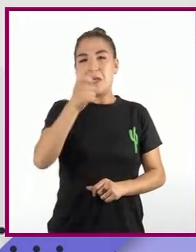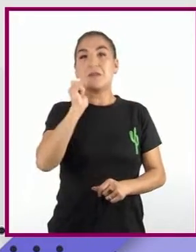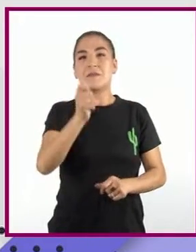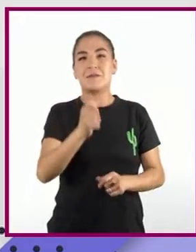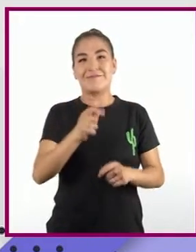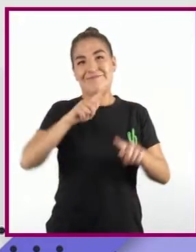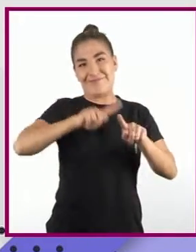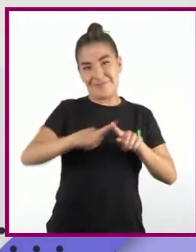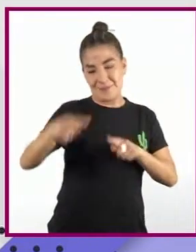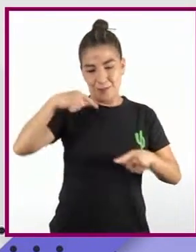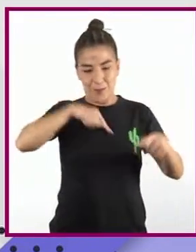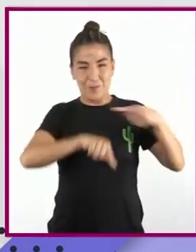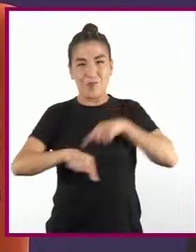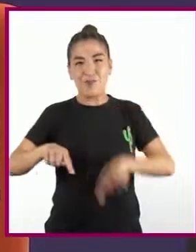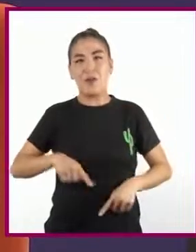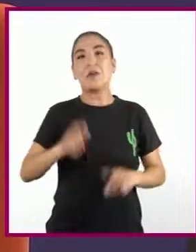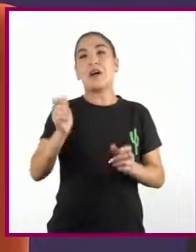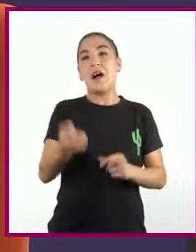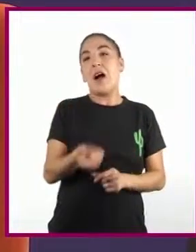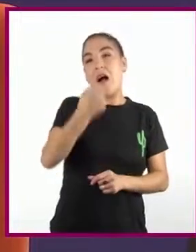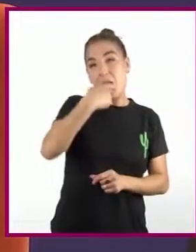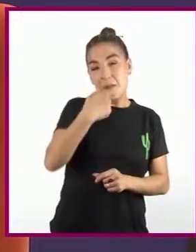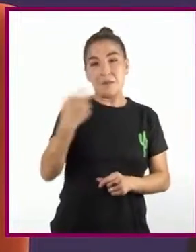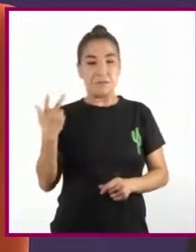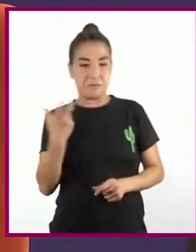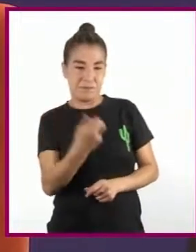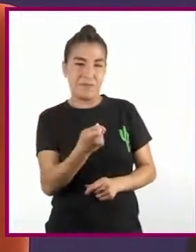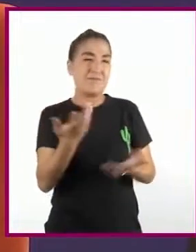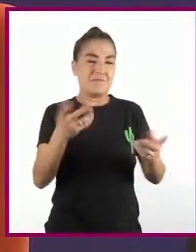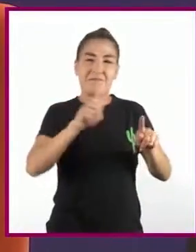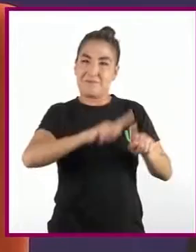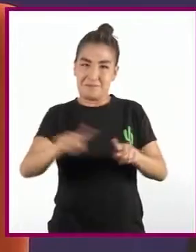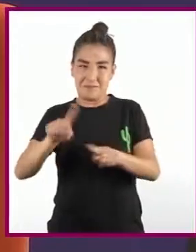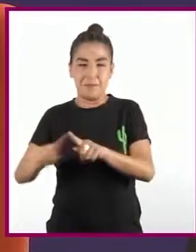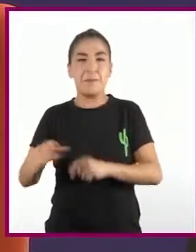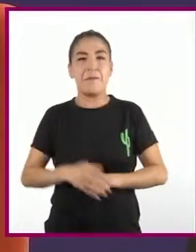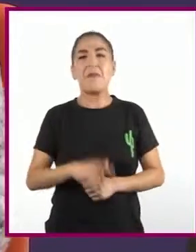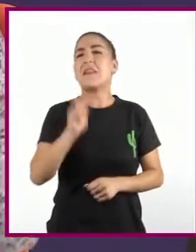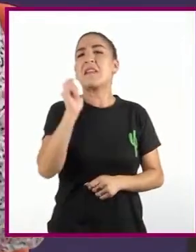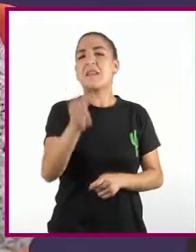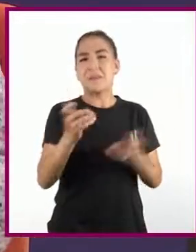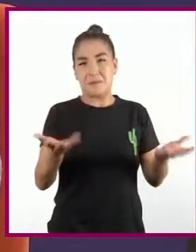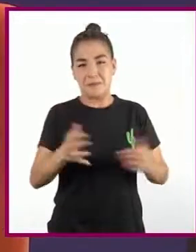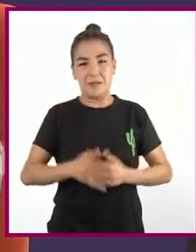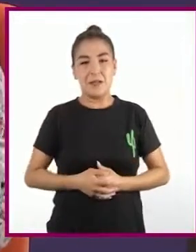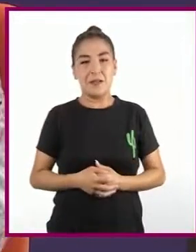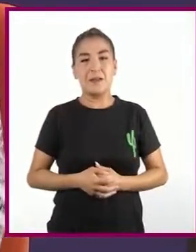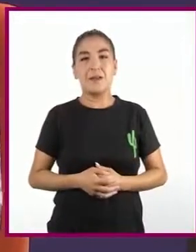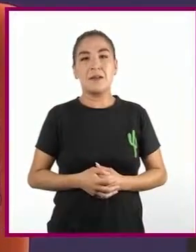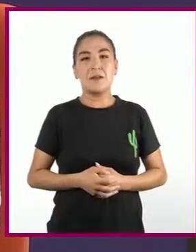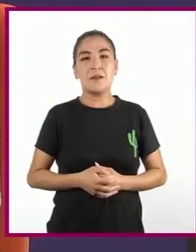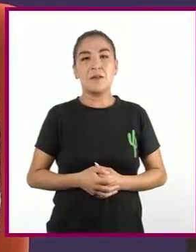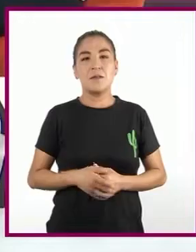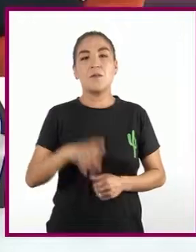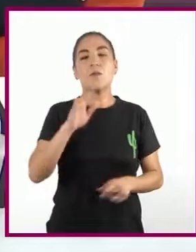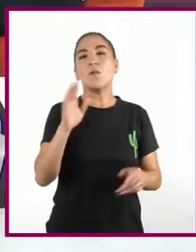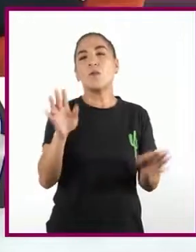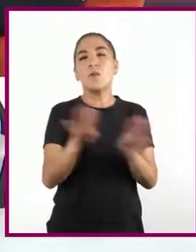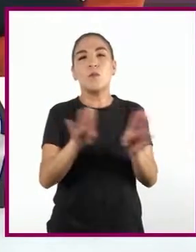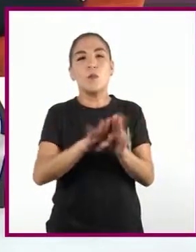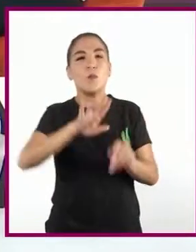diferentes vías, ¿verdad? Puede ser oral, puede ser una inyección, etc. ¿Qué sucede? Bueno, básicamente va, en este caso, a